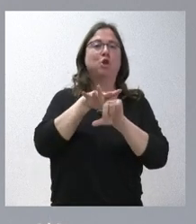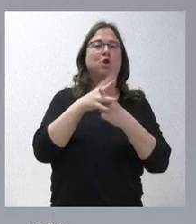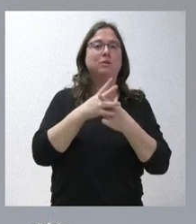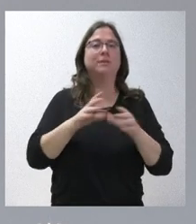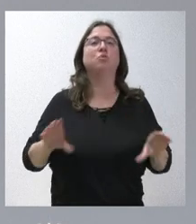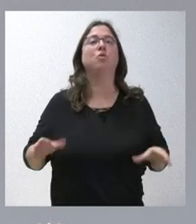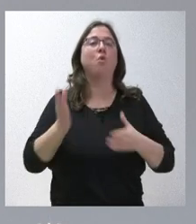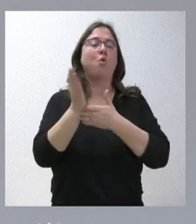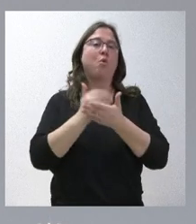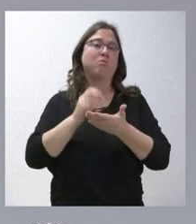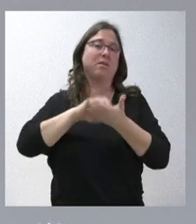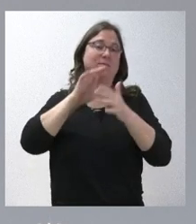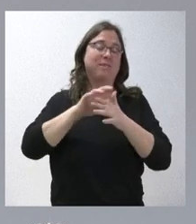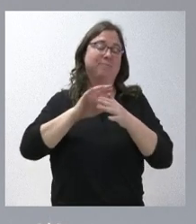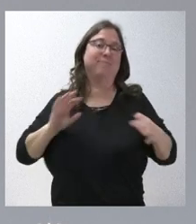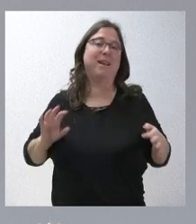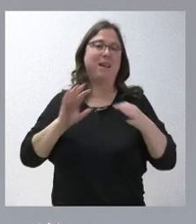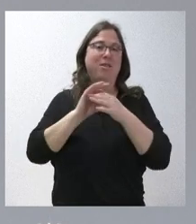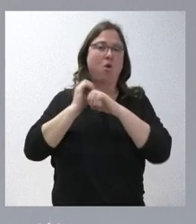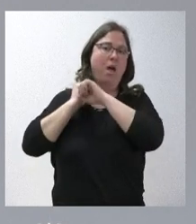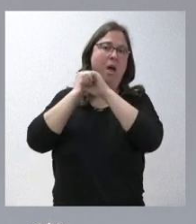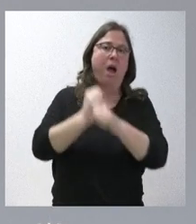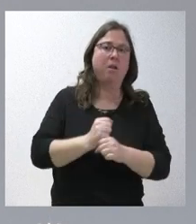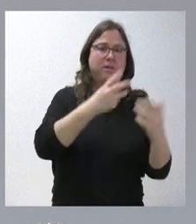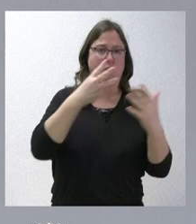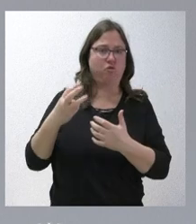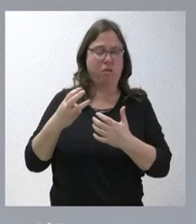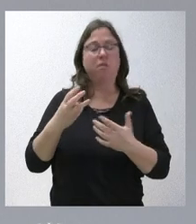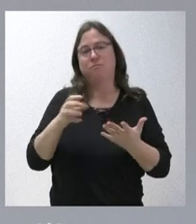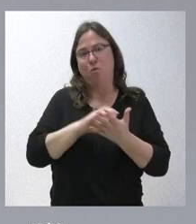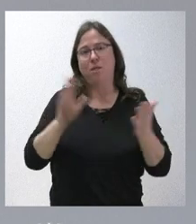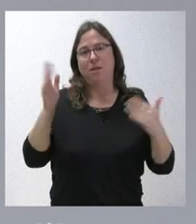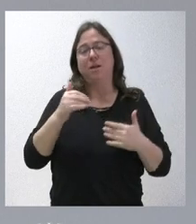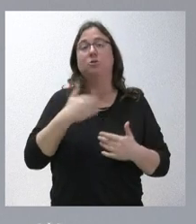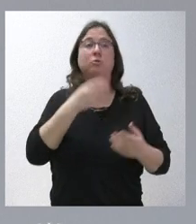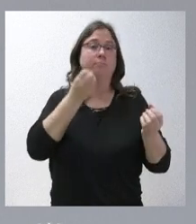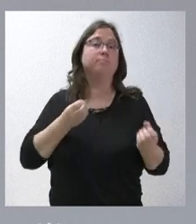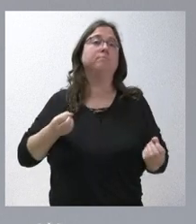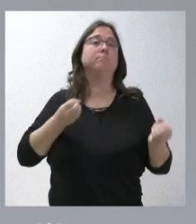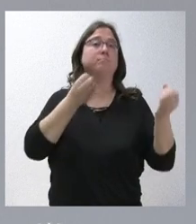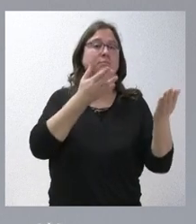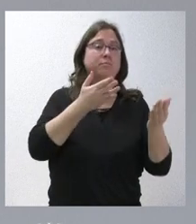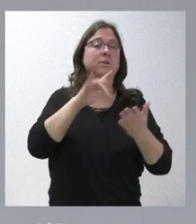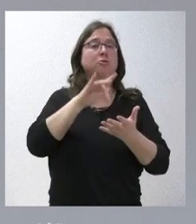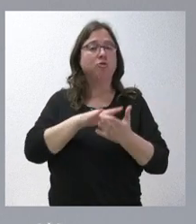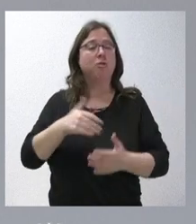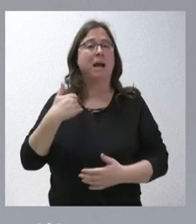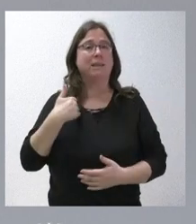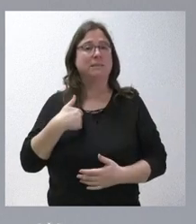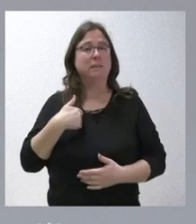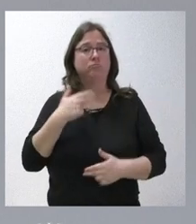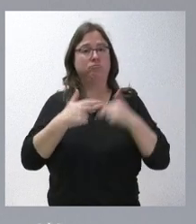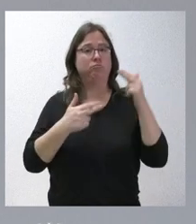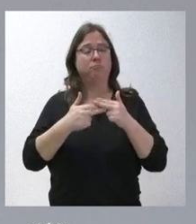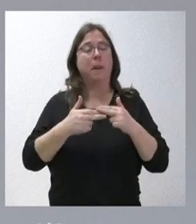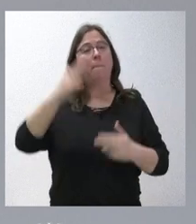Castilla y León vinculadas a ese aniversario eh e indudablemente lo que haré será trasladar Una vez que se constituye al